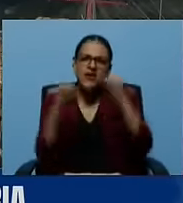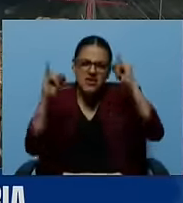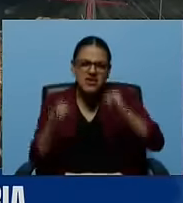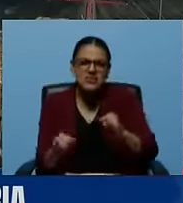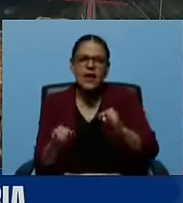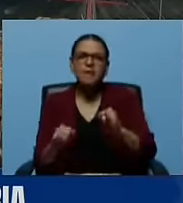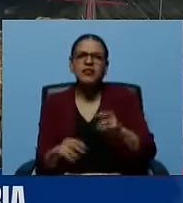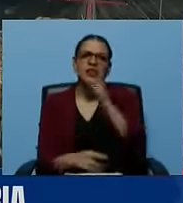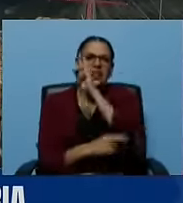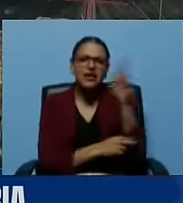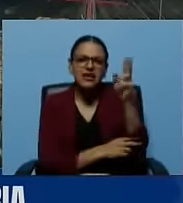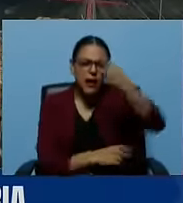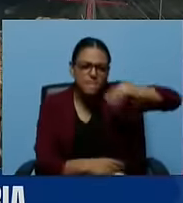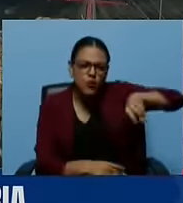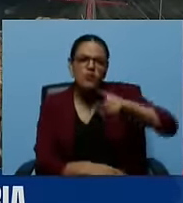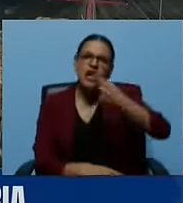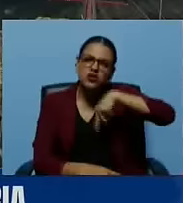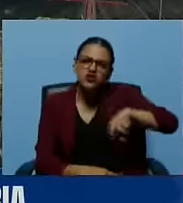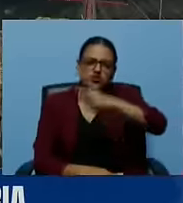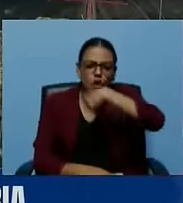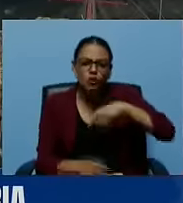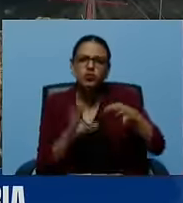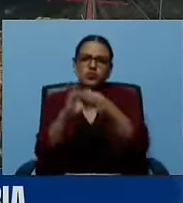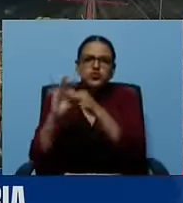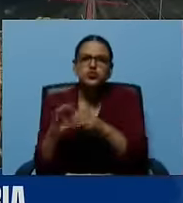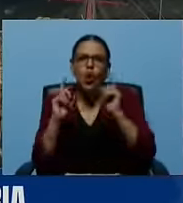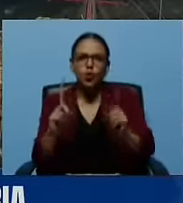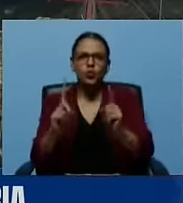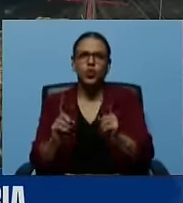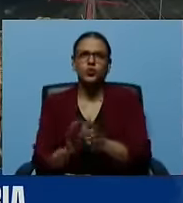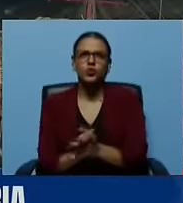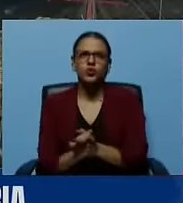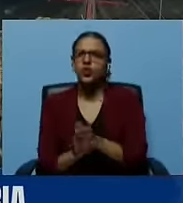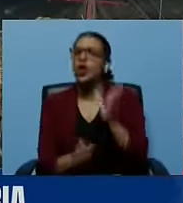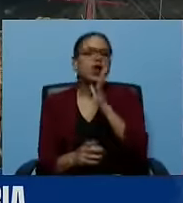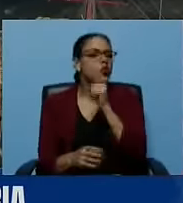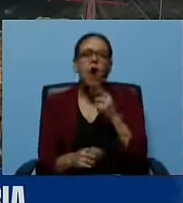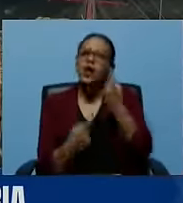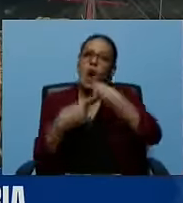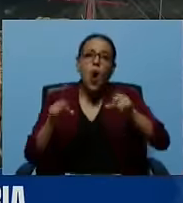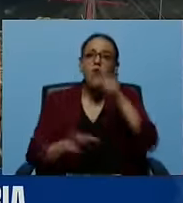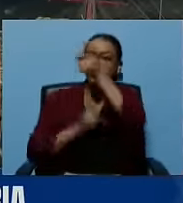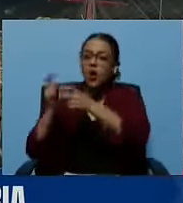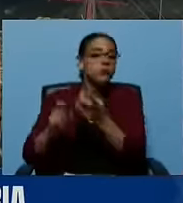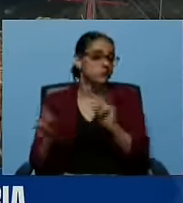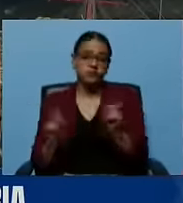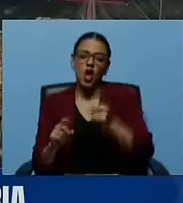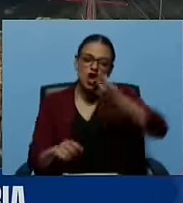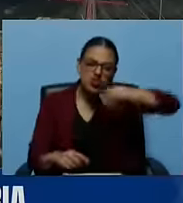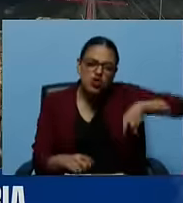como república. Somos nosotros. No hay otra garantía.